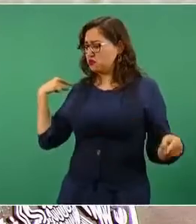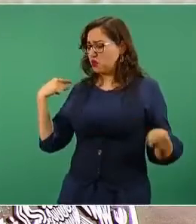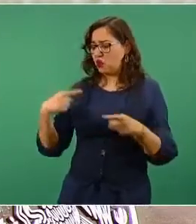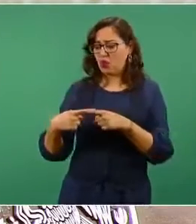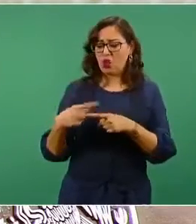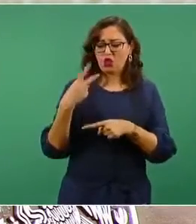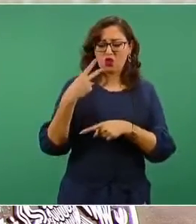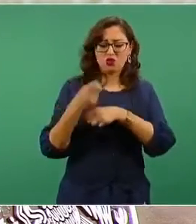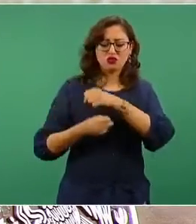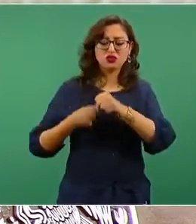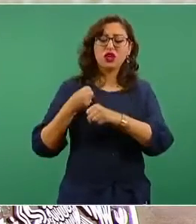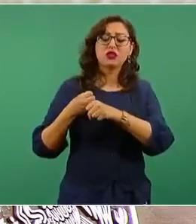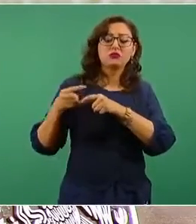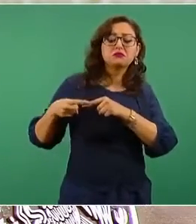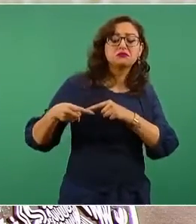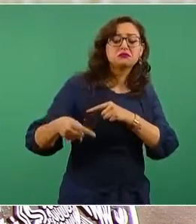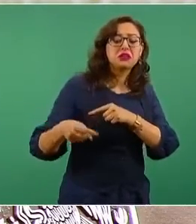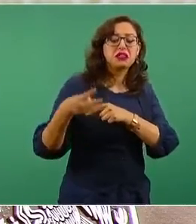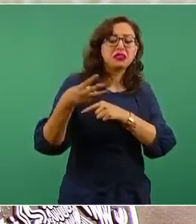nuestros adversarios,